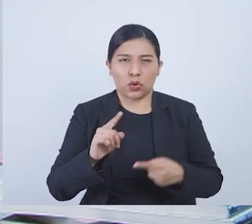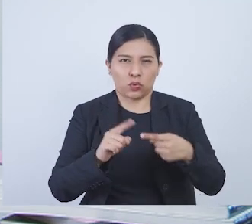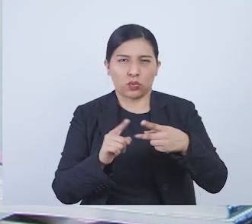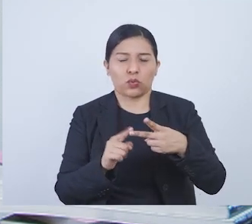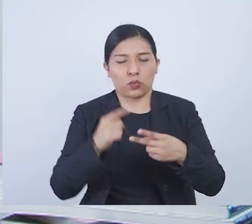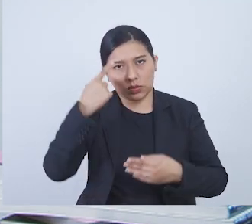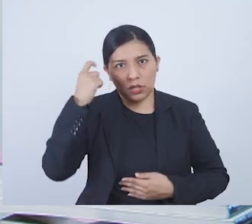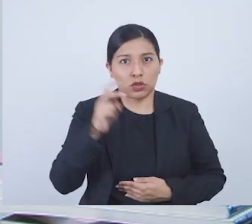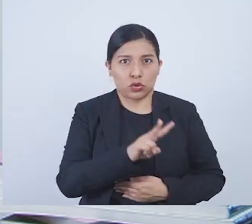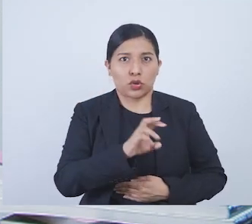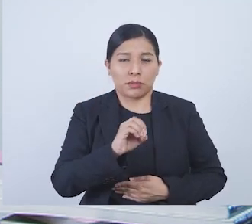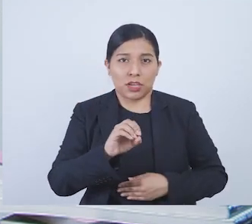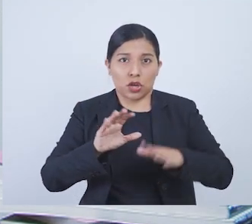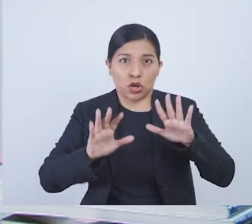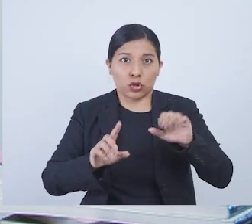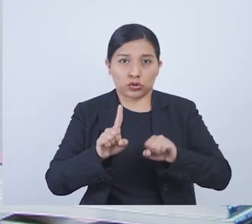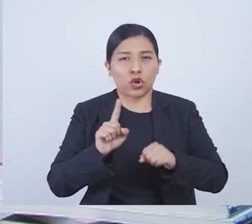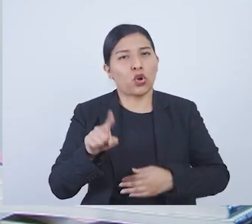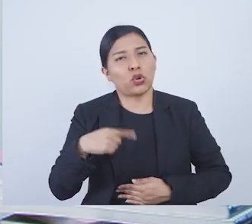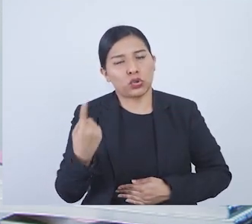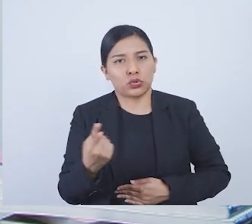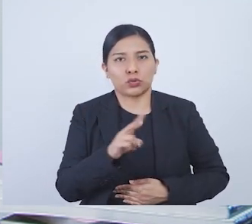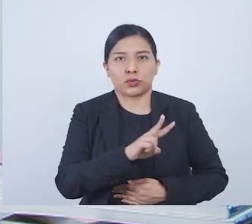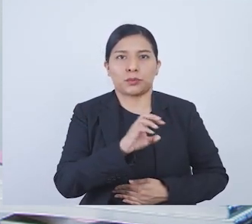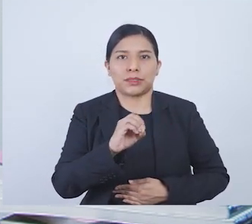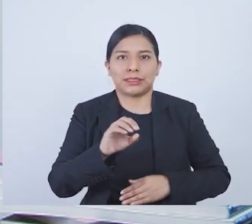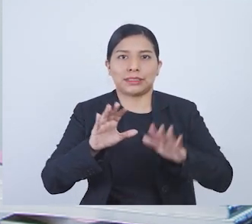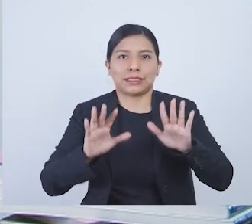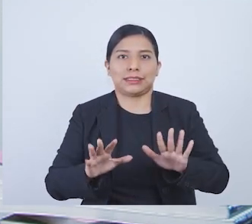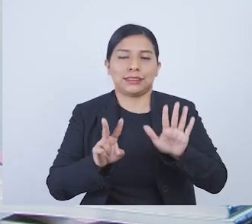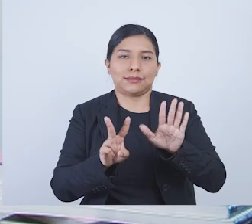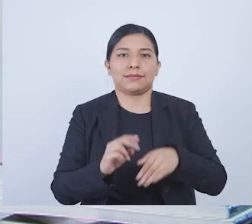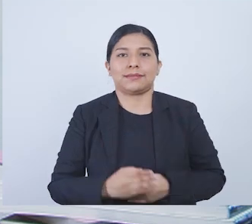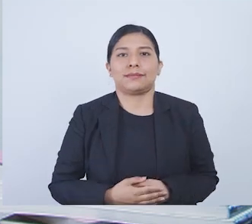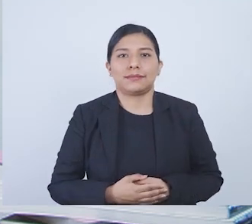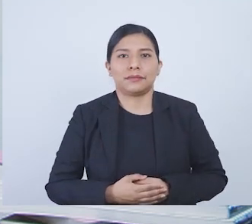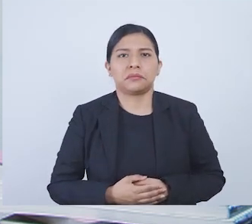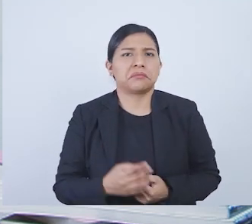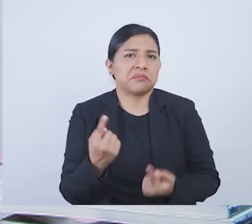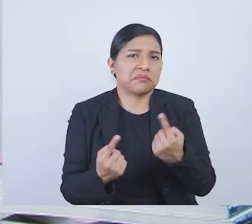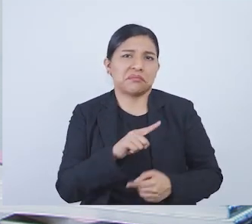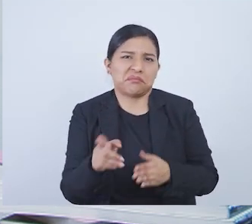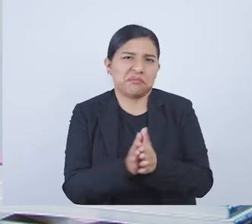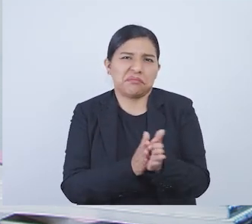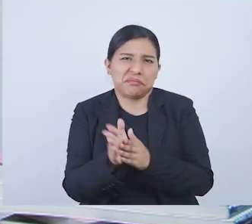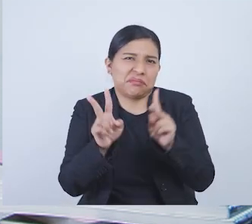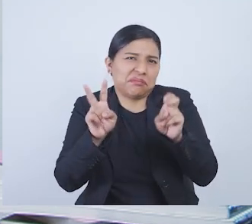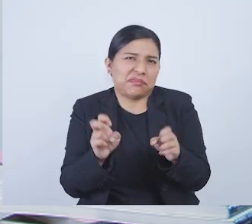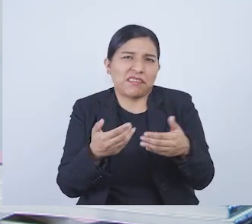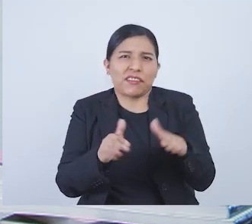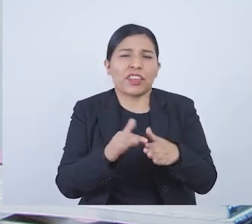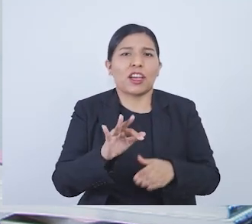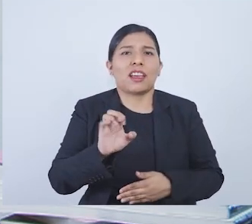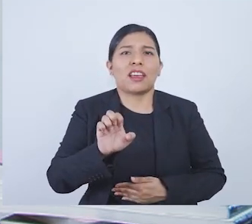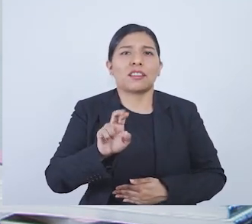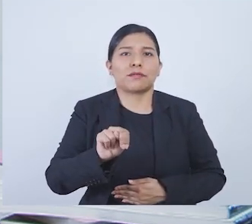uno en 2011 y otro en 2017. ¿Cuál es el interés de hablar de un enfoque